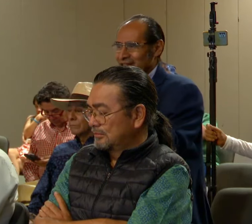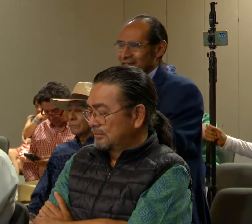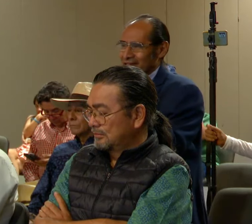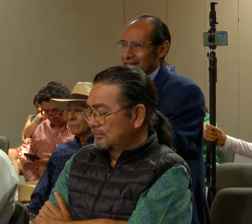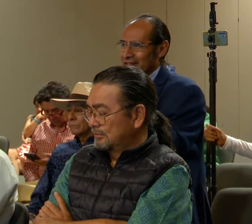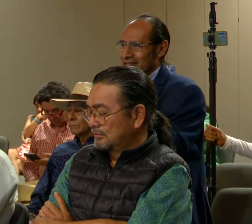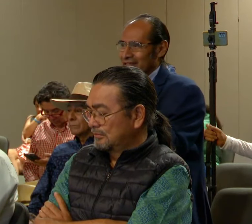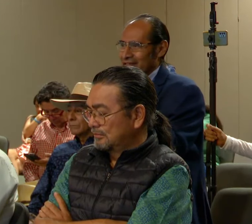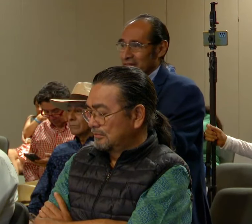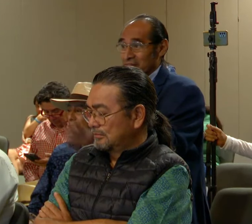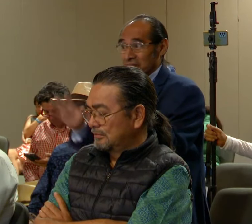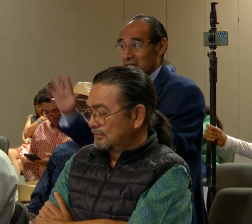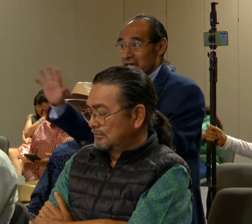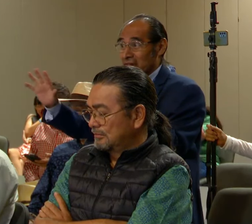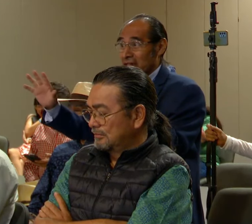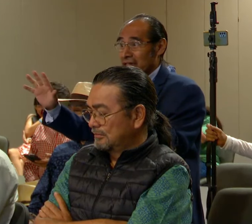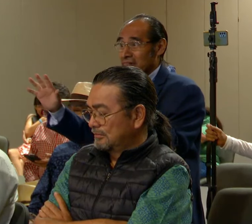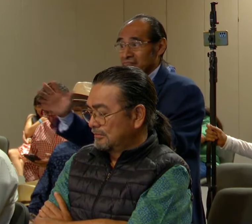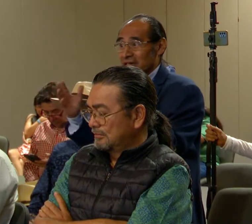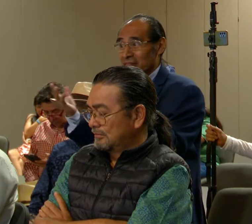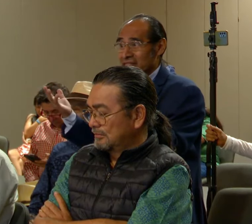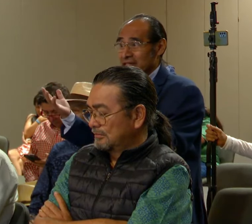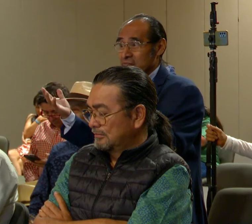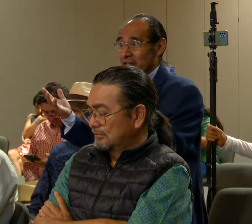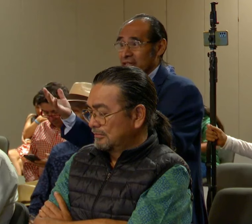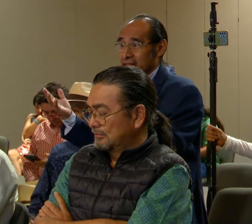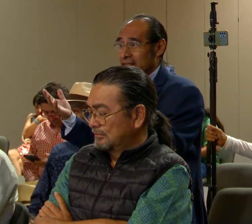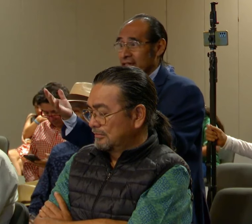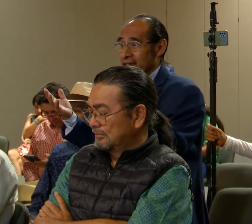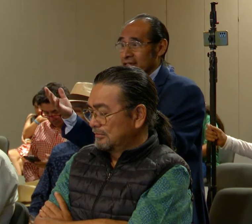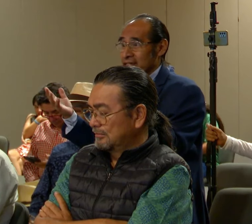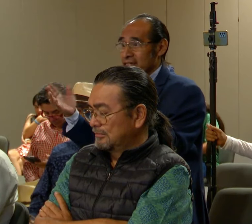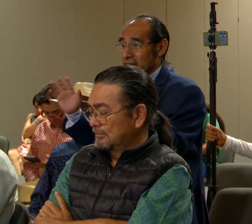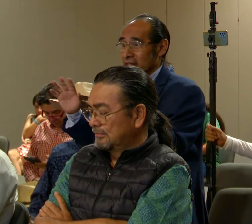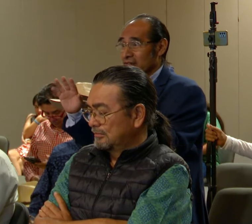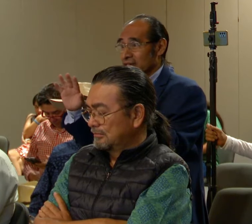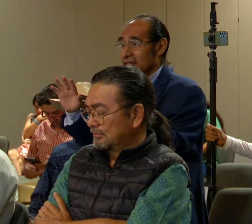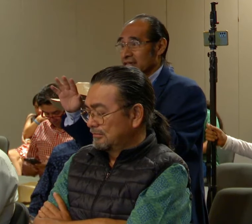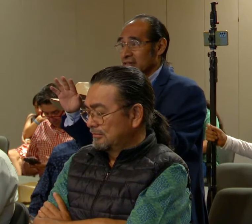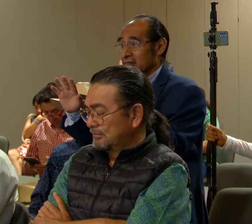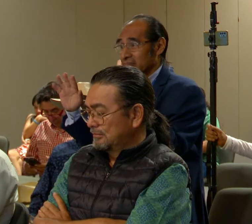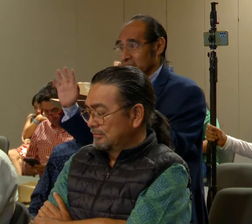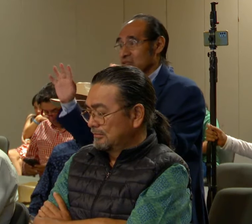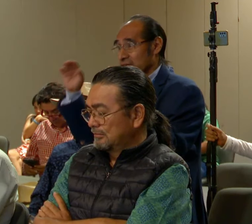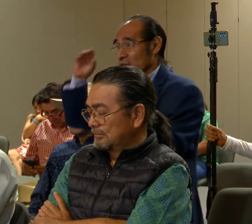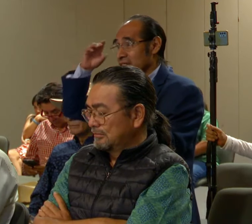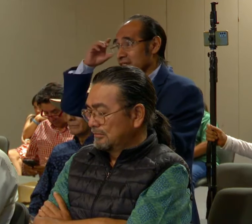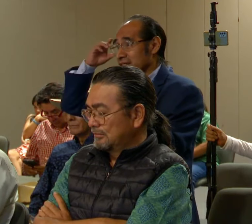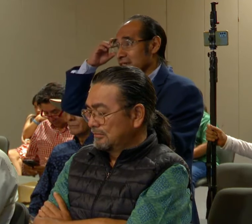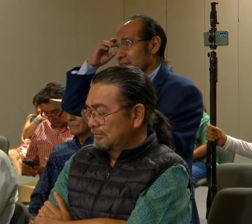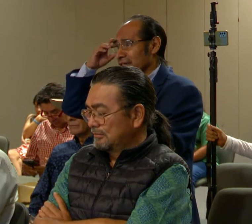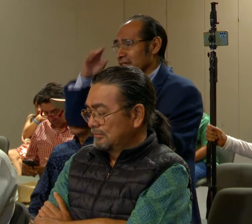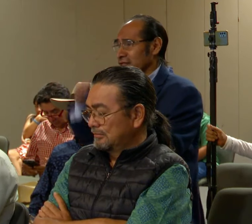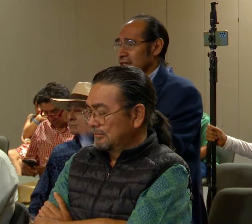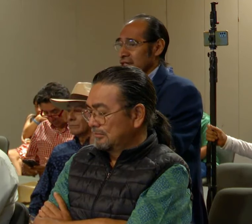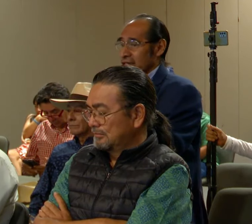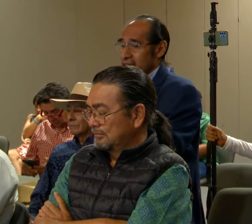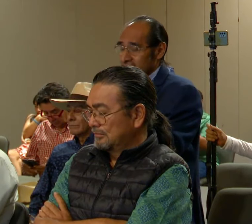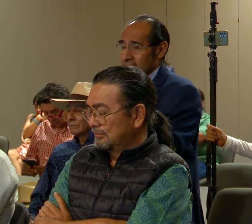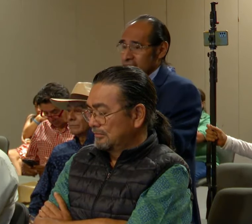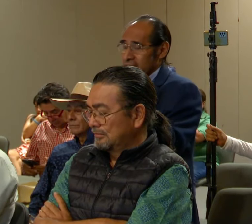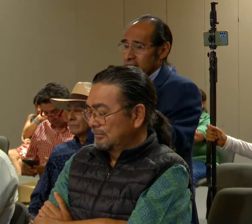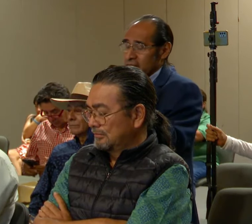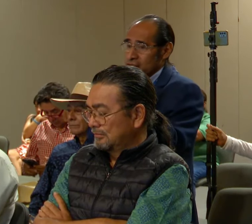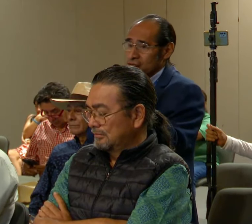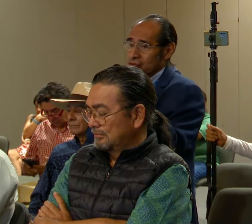muchos y quien habla jamás da la espalda y sin embargo aquí pues lo hacen de esa manera no